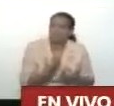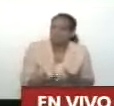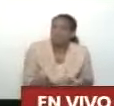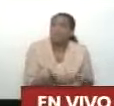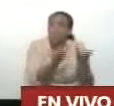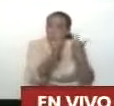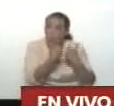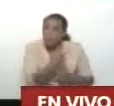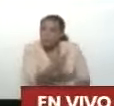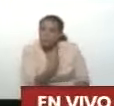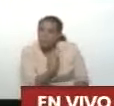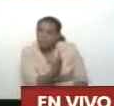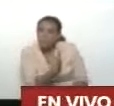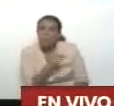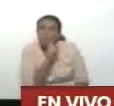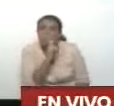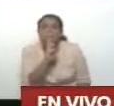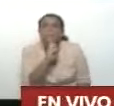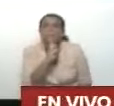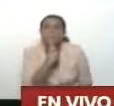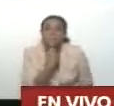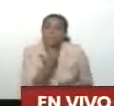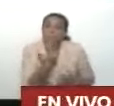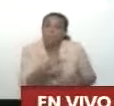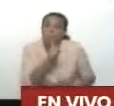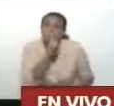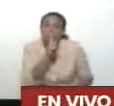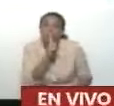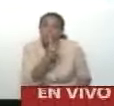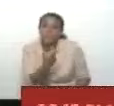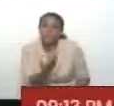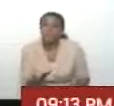Pero cuéntamelo a mí nada más, si se puede.